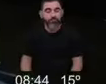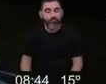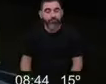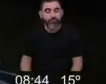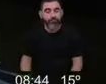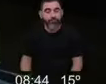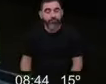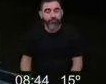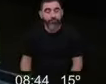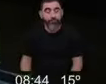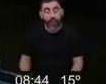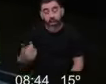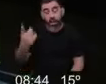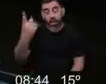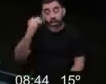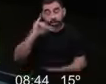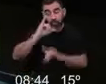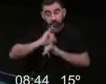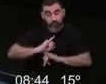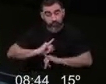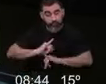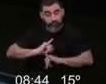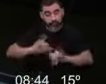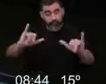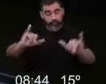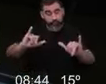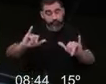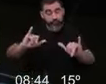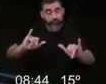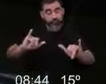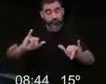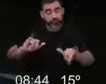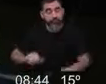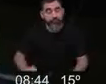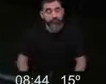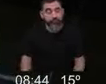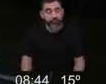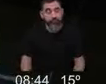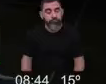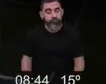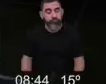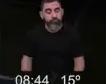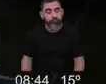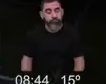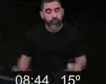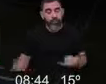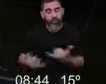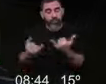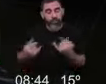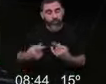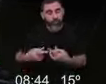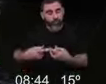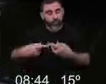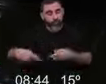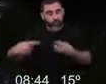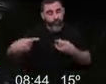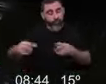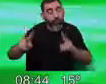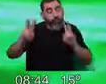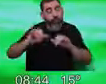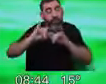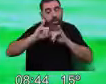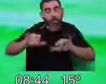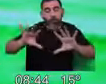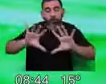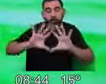Ayer lanzamos una campaña que en estos días vamos a seguir debatiendo sobre eso, una campaña